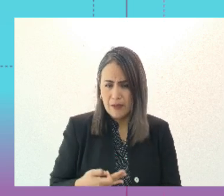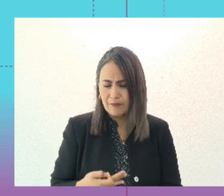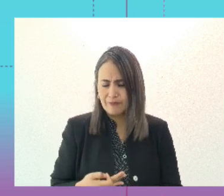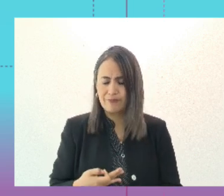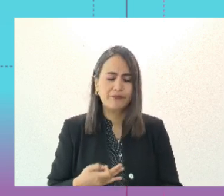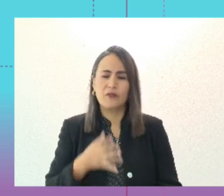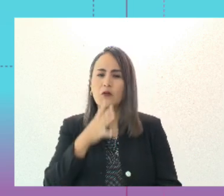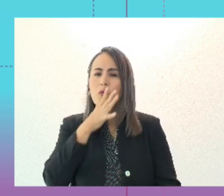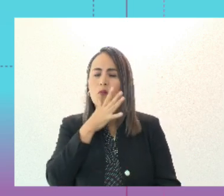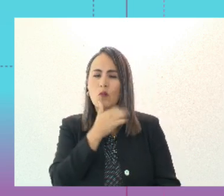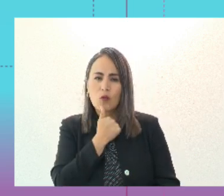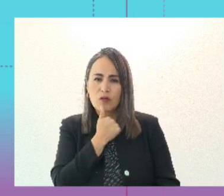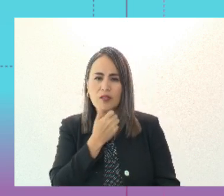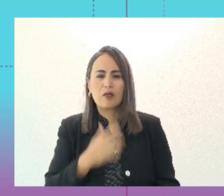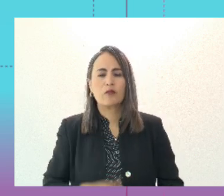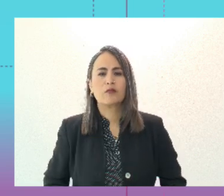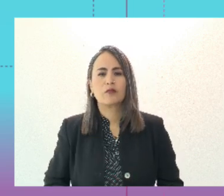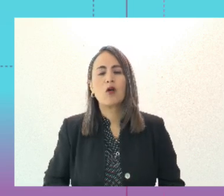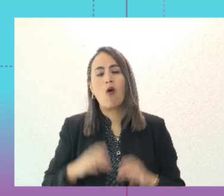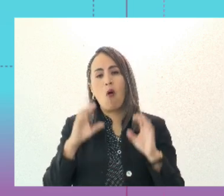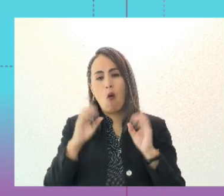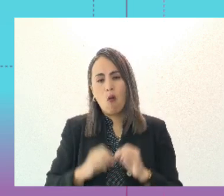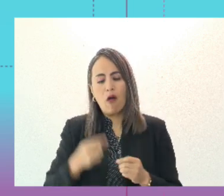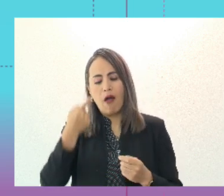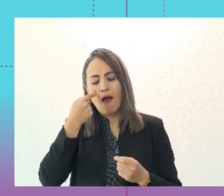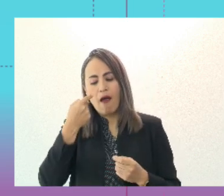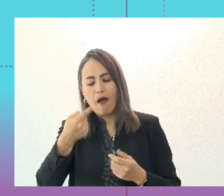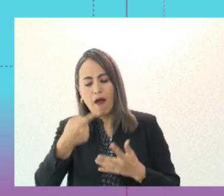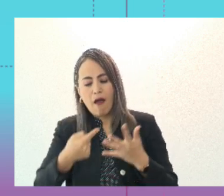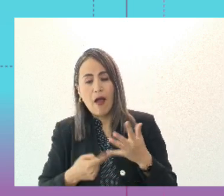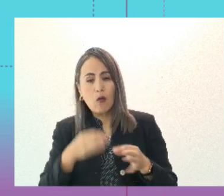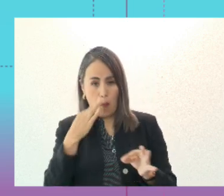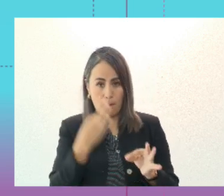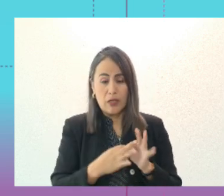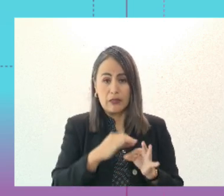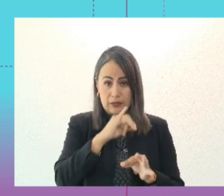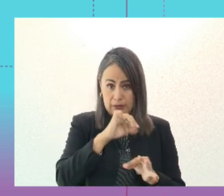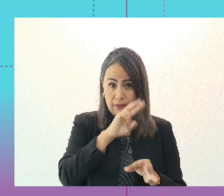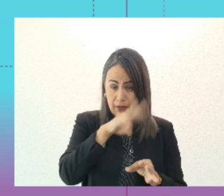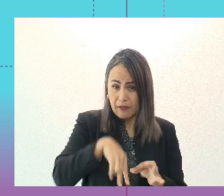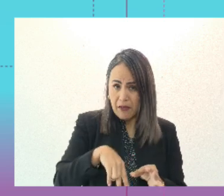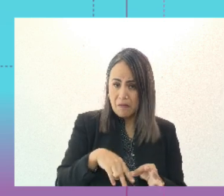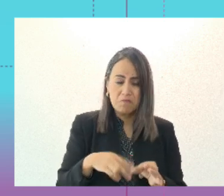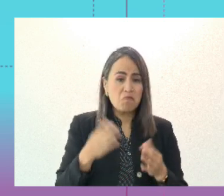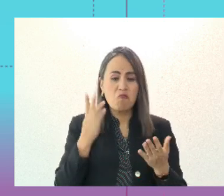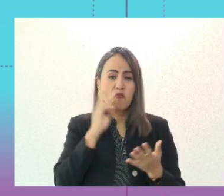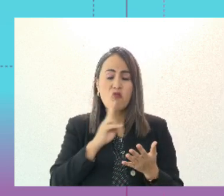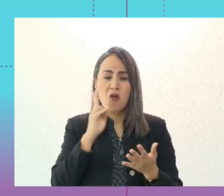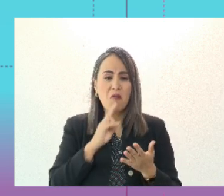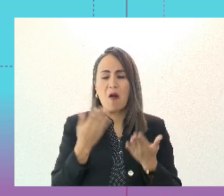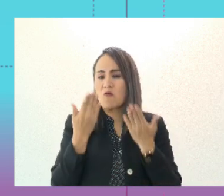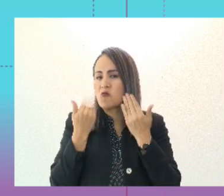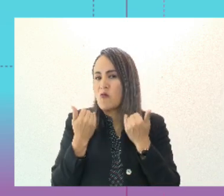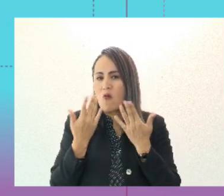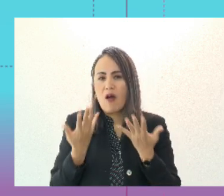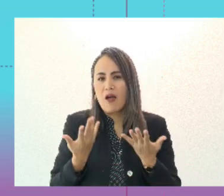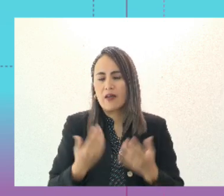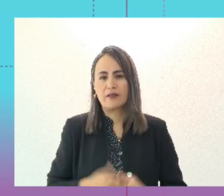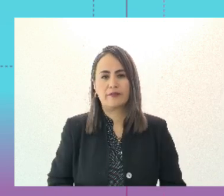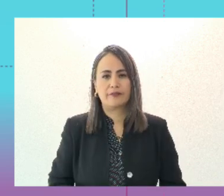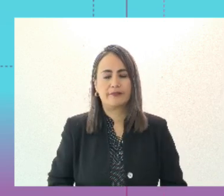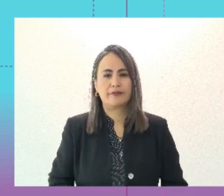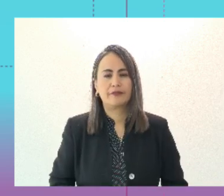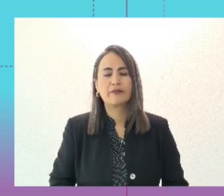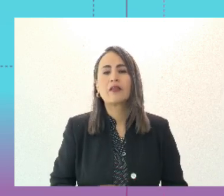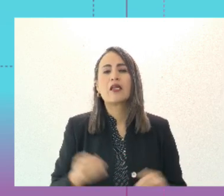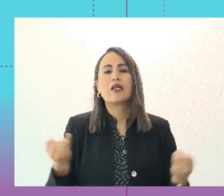esa evidencia de cumplimiento y que finalmente en su conjunto esas buenas